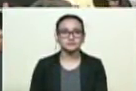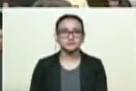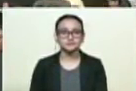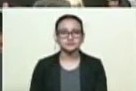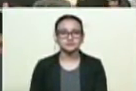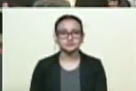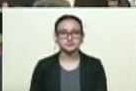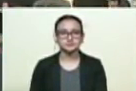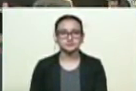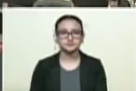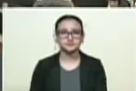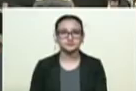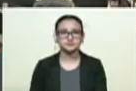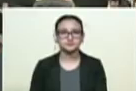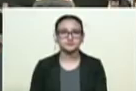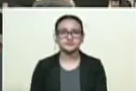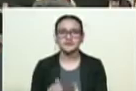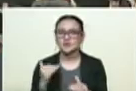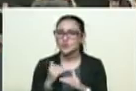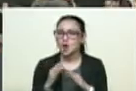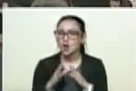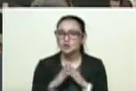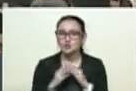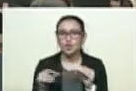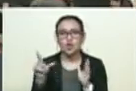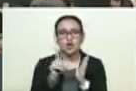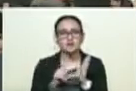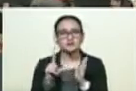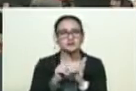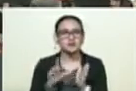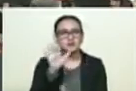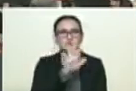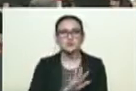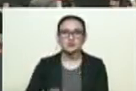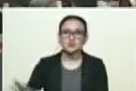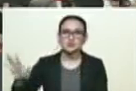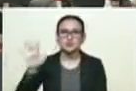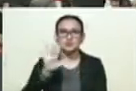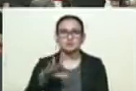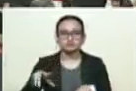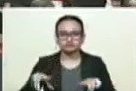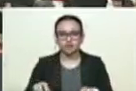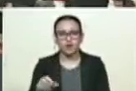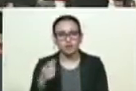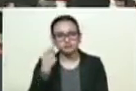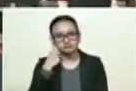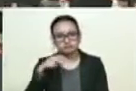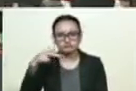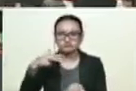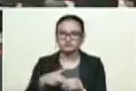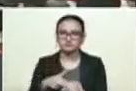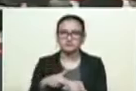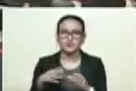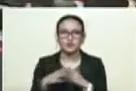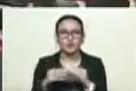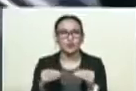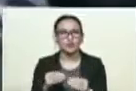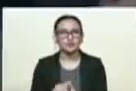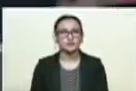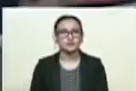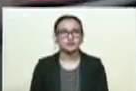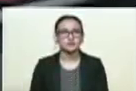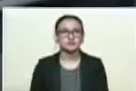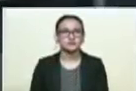en todos los liceos del país vamos a instalar criptomonedas con la más